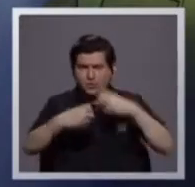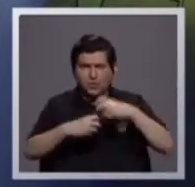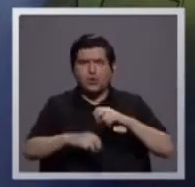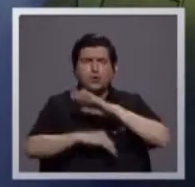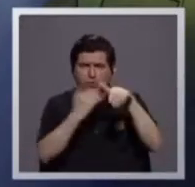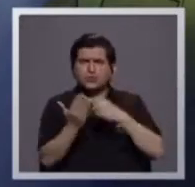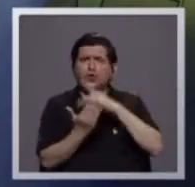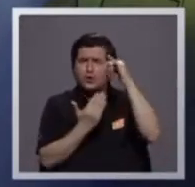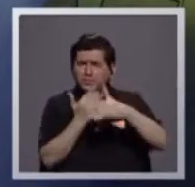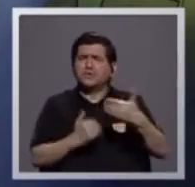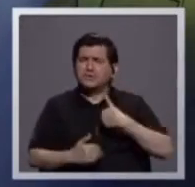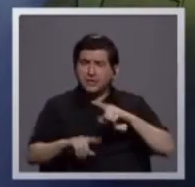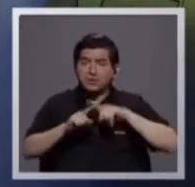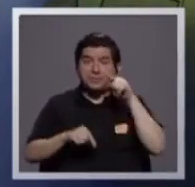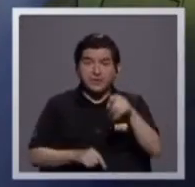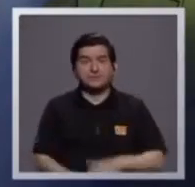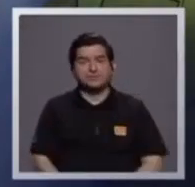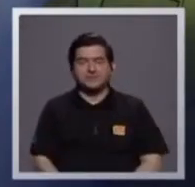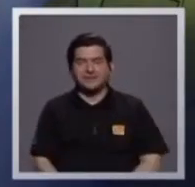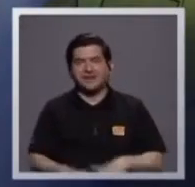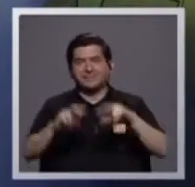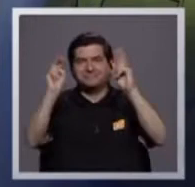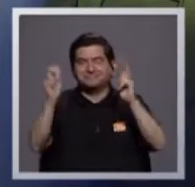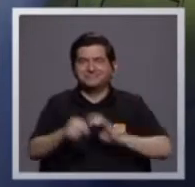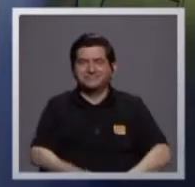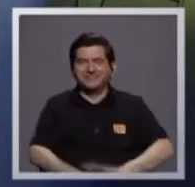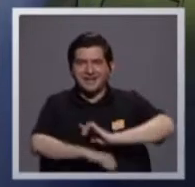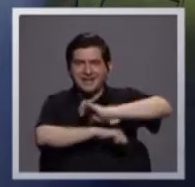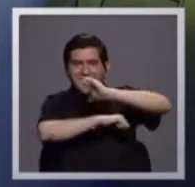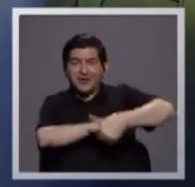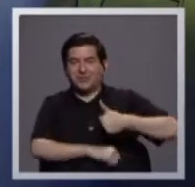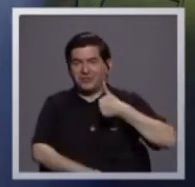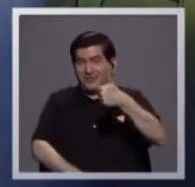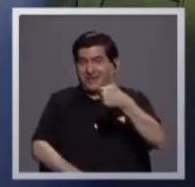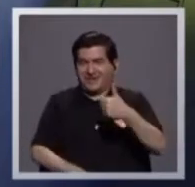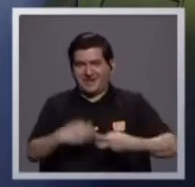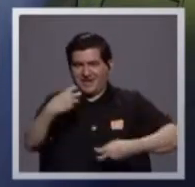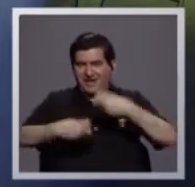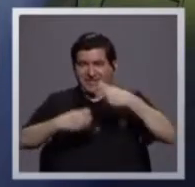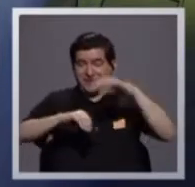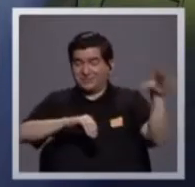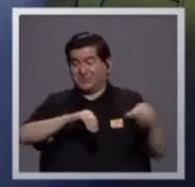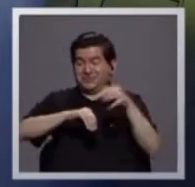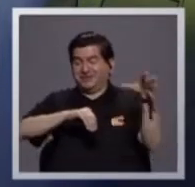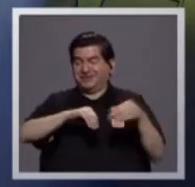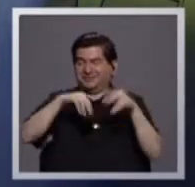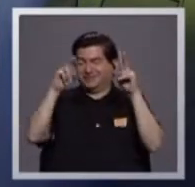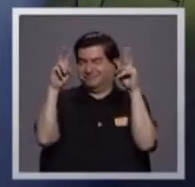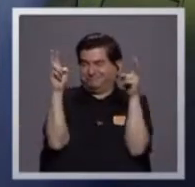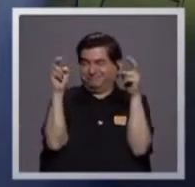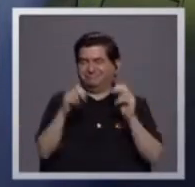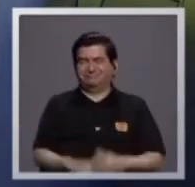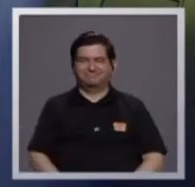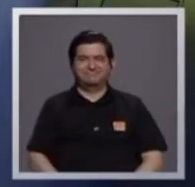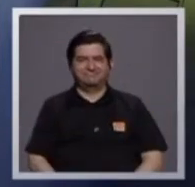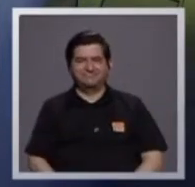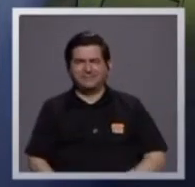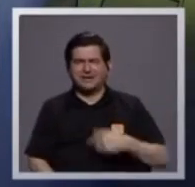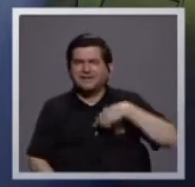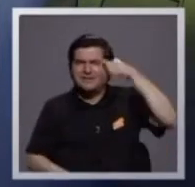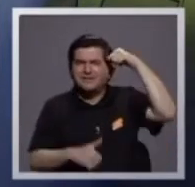dificultades, pero usted se sacó la lotería de dificultades adicionales.